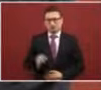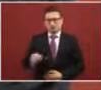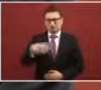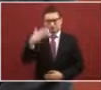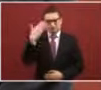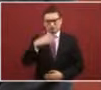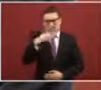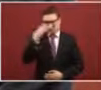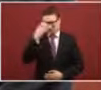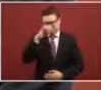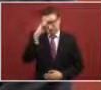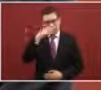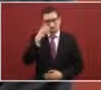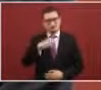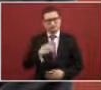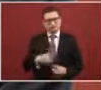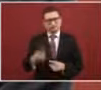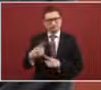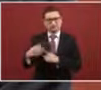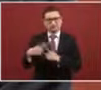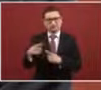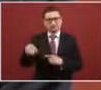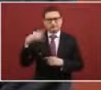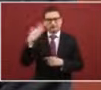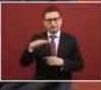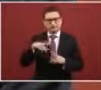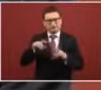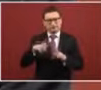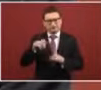especialista en la materia.